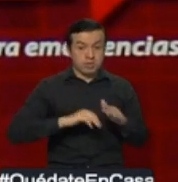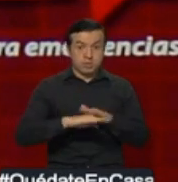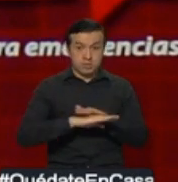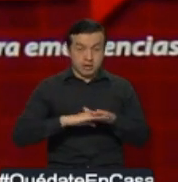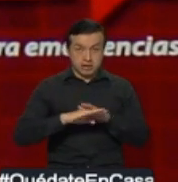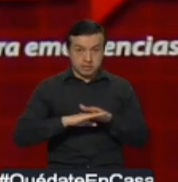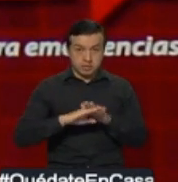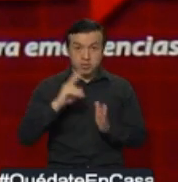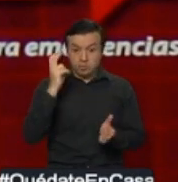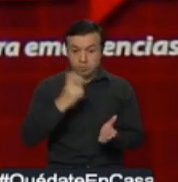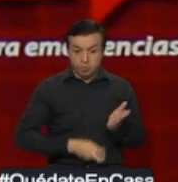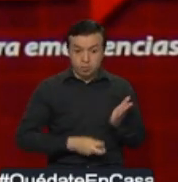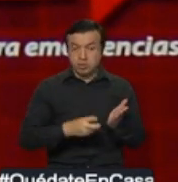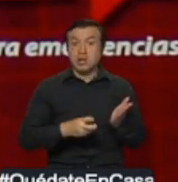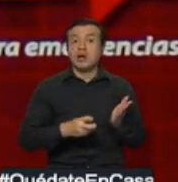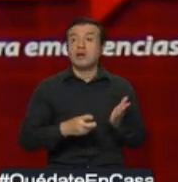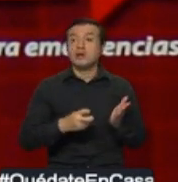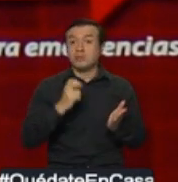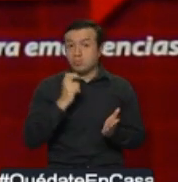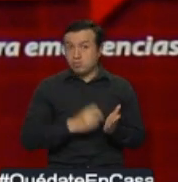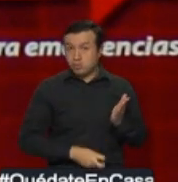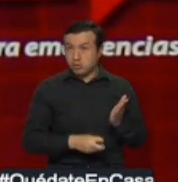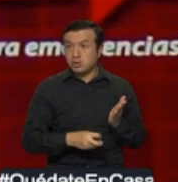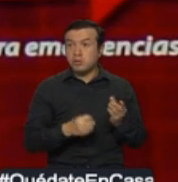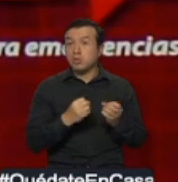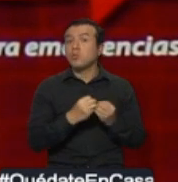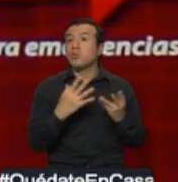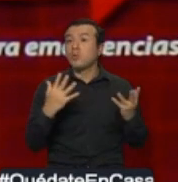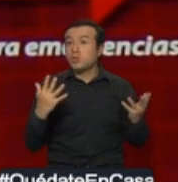esta multa, esta reincidencia, ya la han tenido